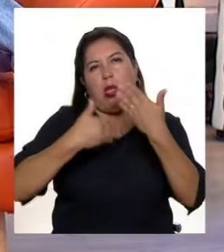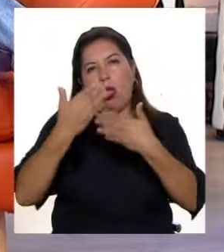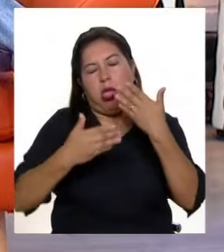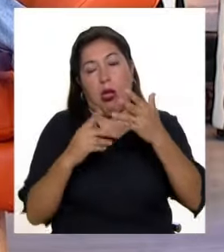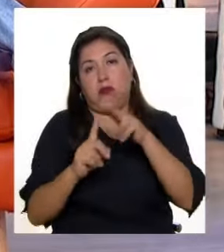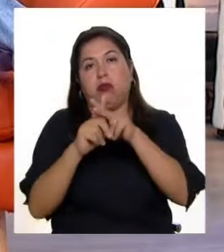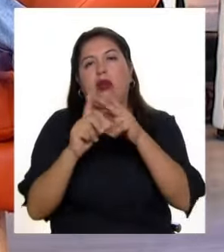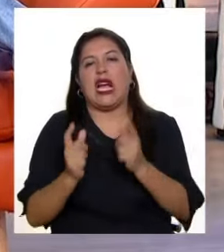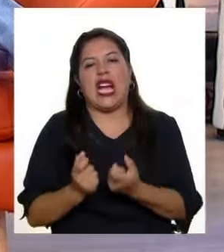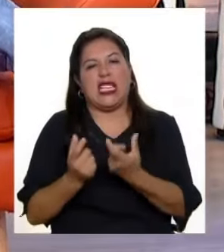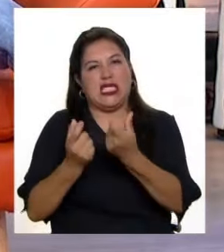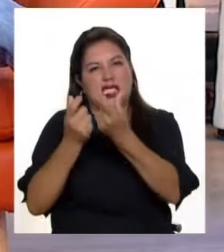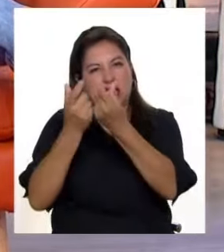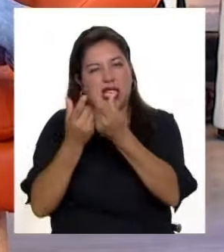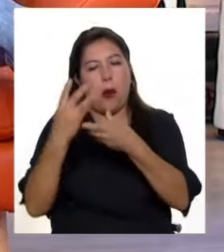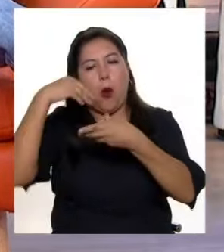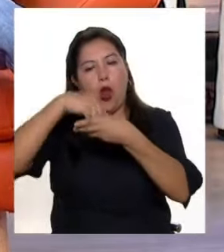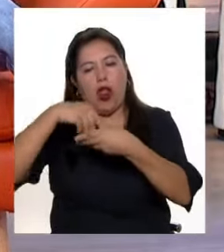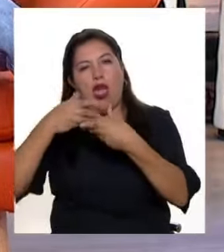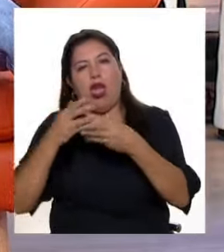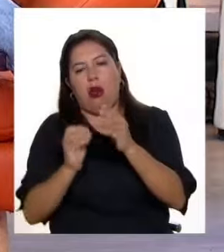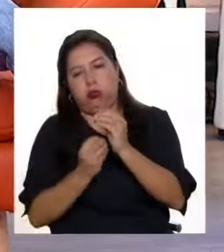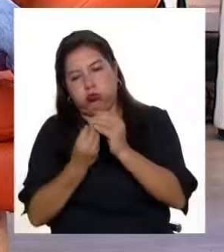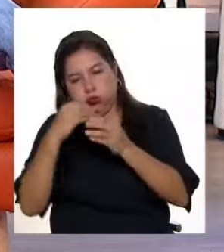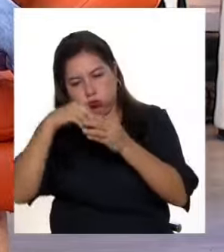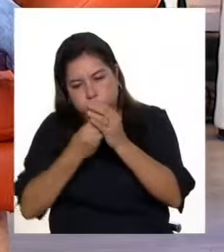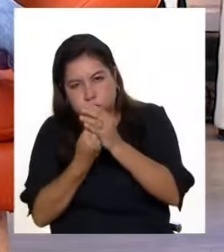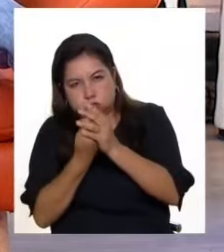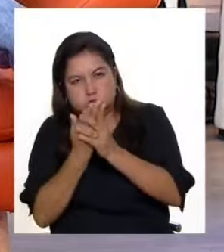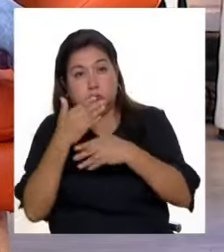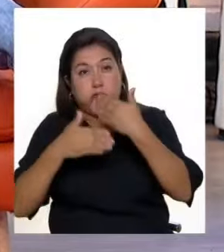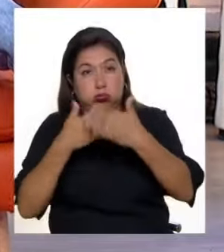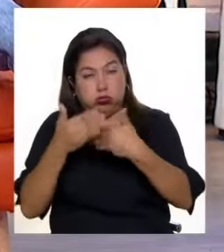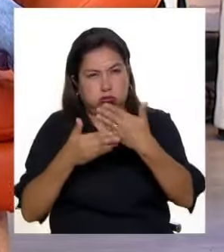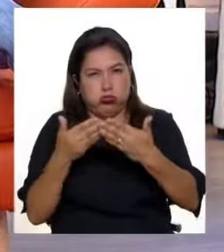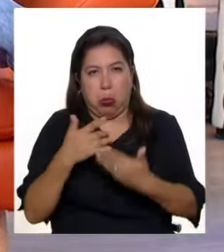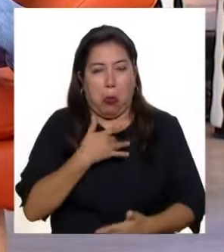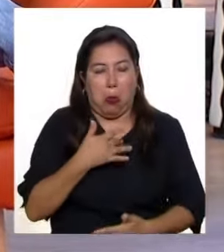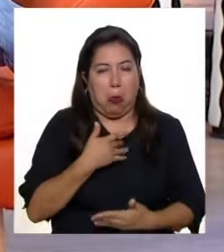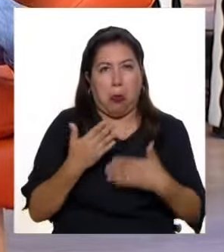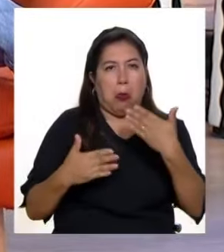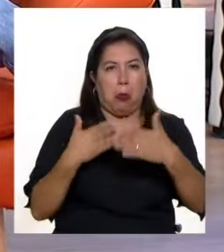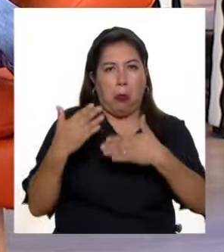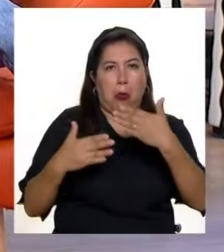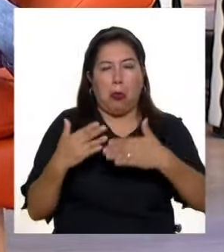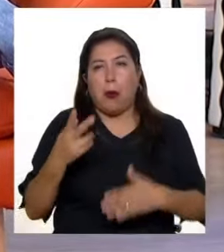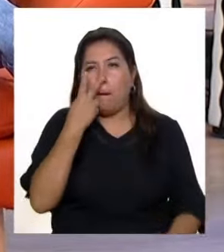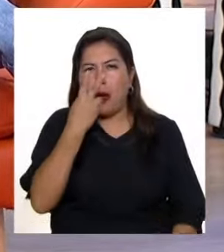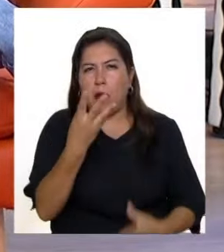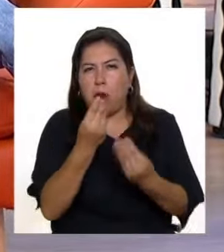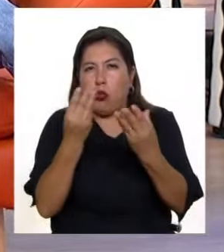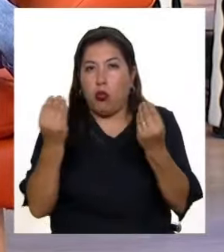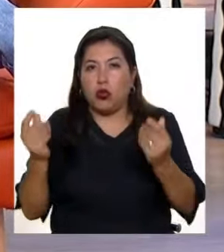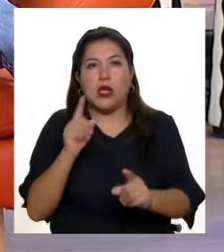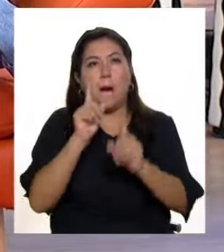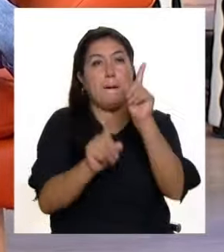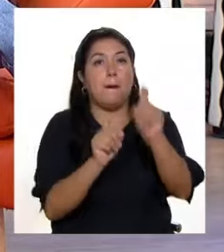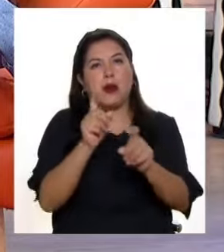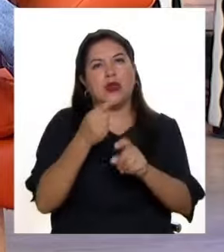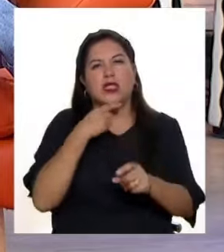pero el crecimiento hiperplásico se da con la edad. Pero en el camino, un motivo muy, muy frecuente de consulta es